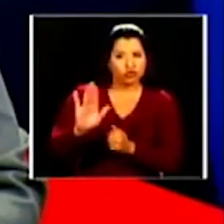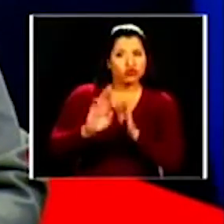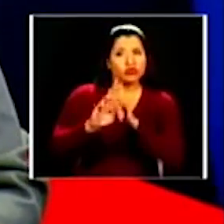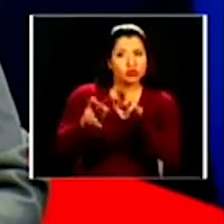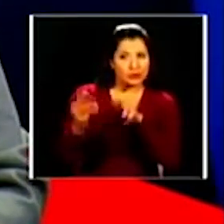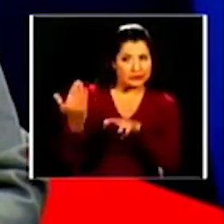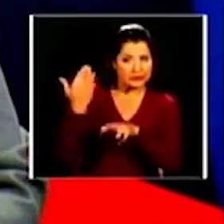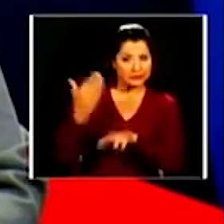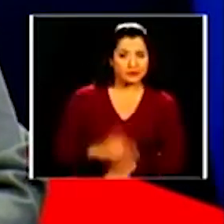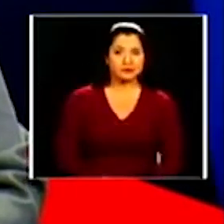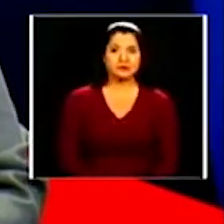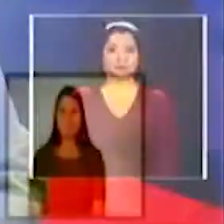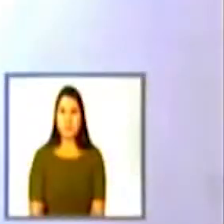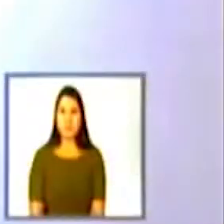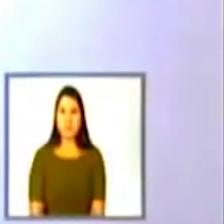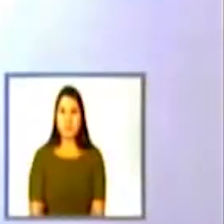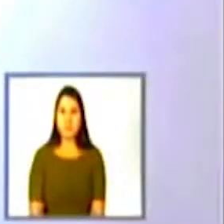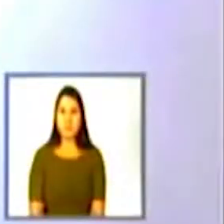oportunidad.